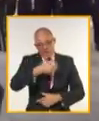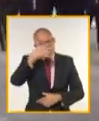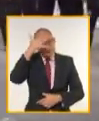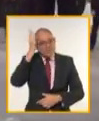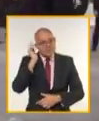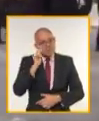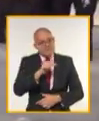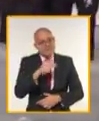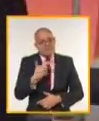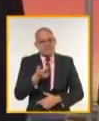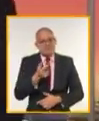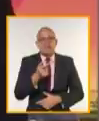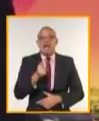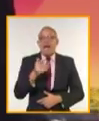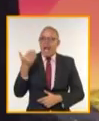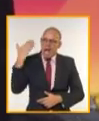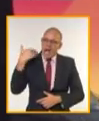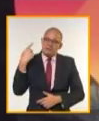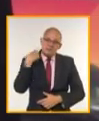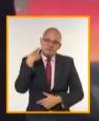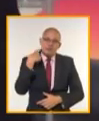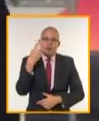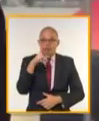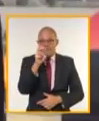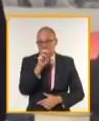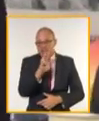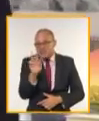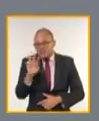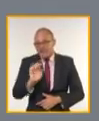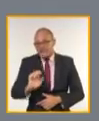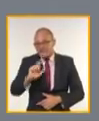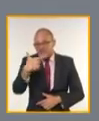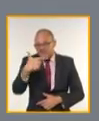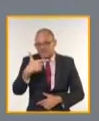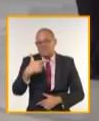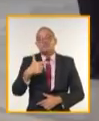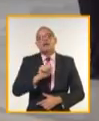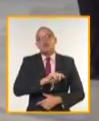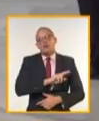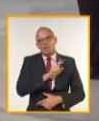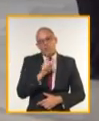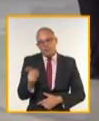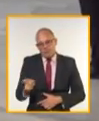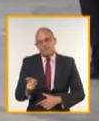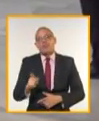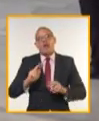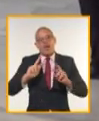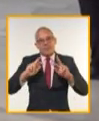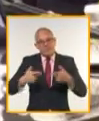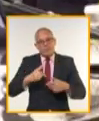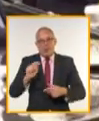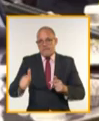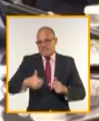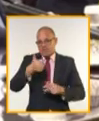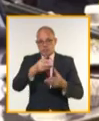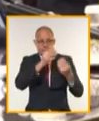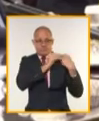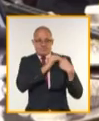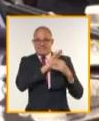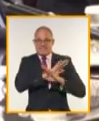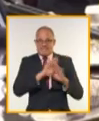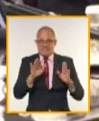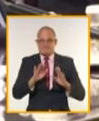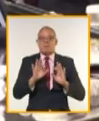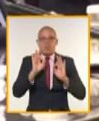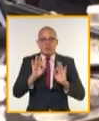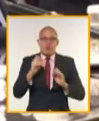primero como vicepresidente en el año 2013 y luego como jefe de Estado, profundizó el vínculo entre esas naciones con su primera visita oficial